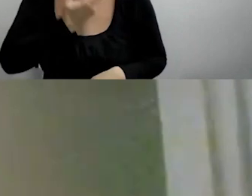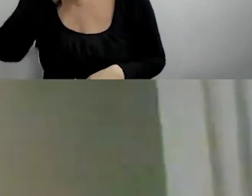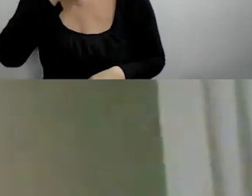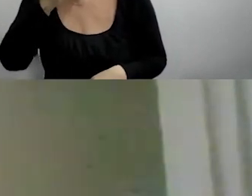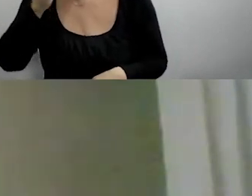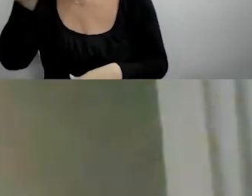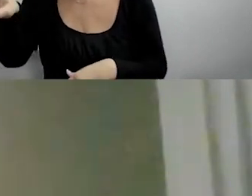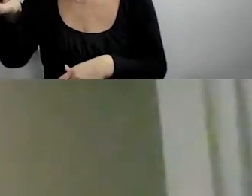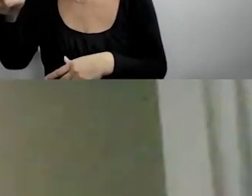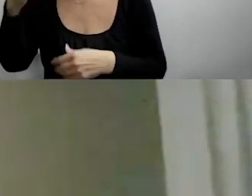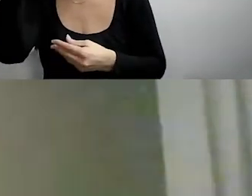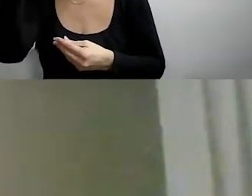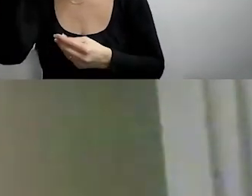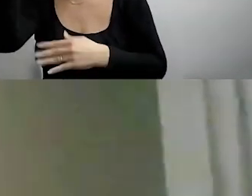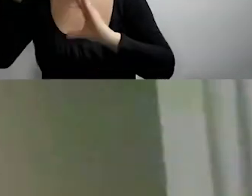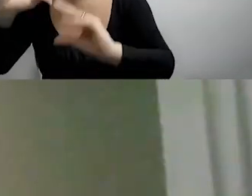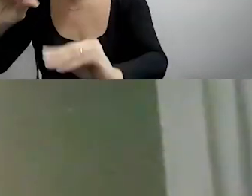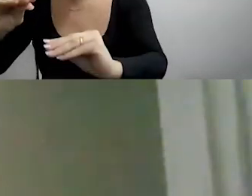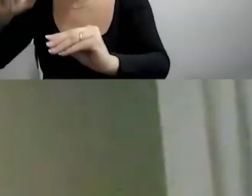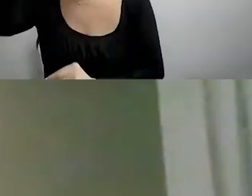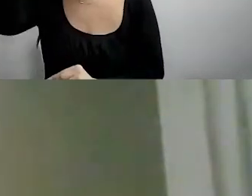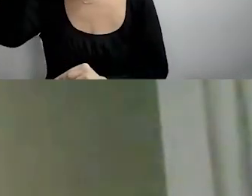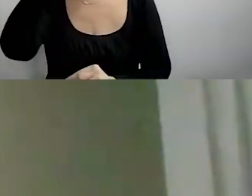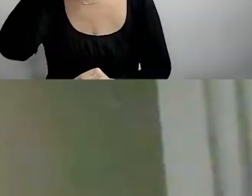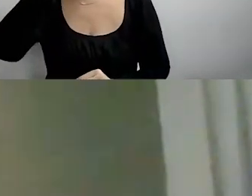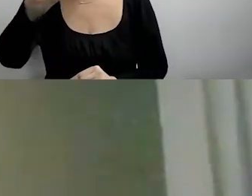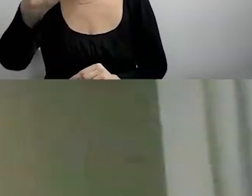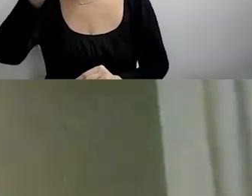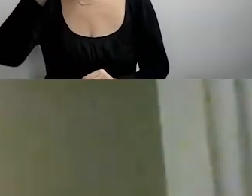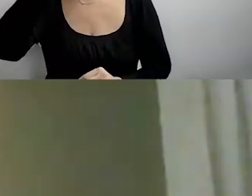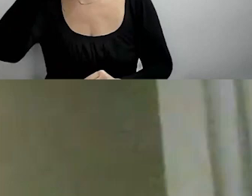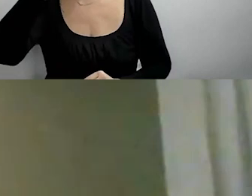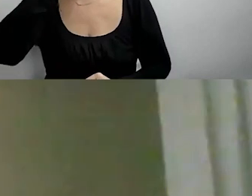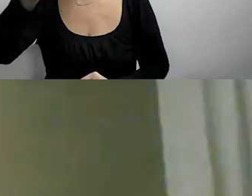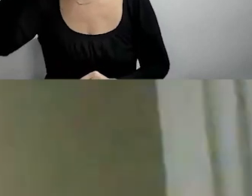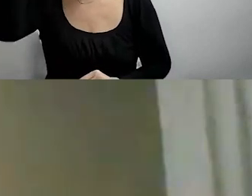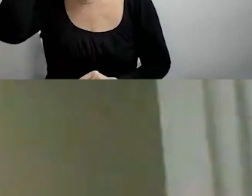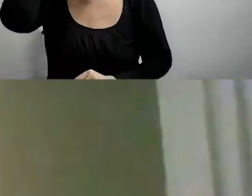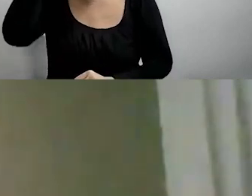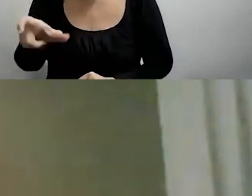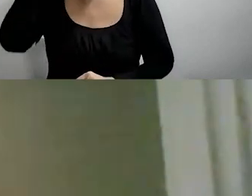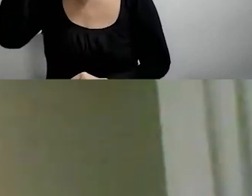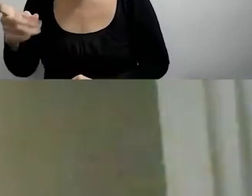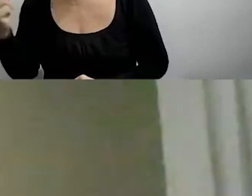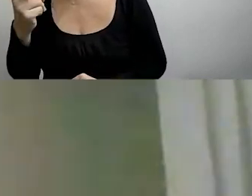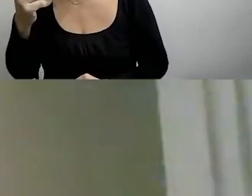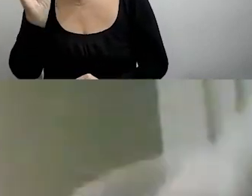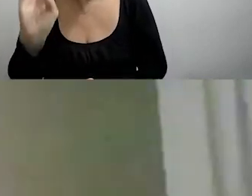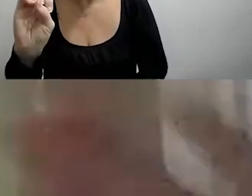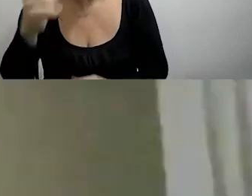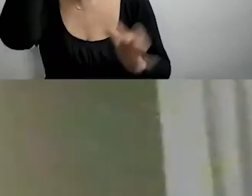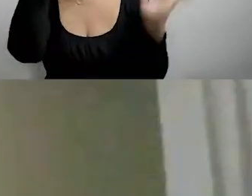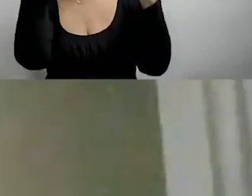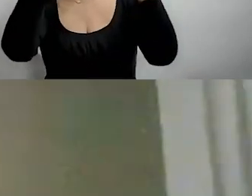compañero, el contador, doctor Edgardo Ferrer Olivé, a quien son dos personalidades que las nombran y ya saben quiénes son, no tienen